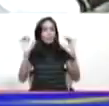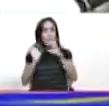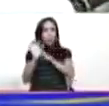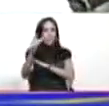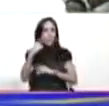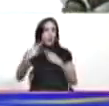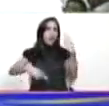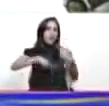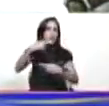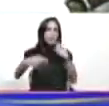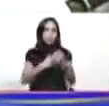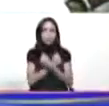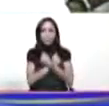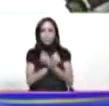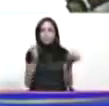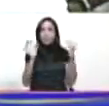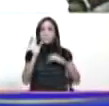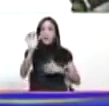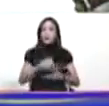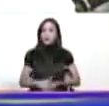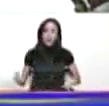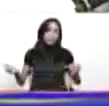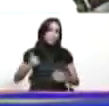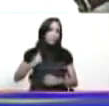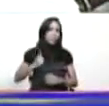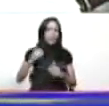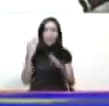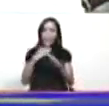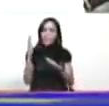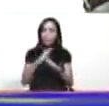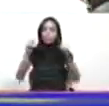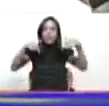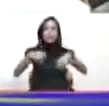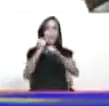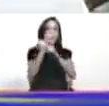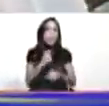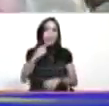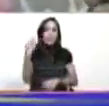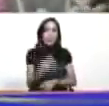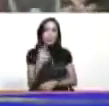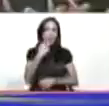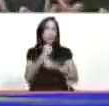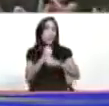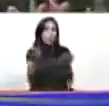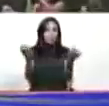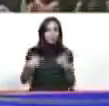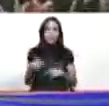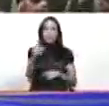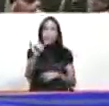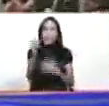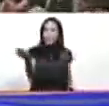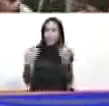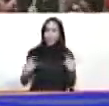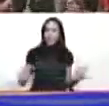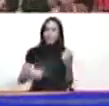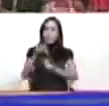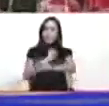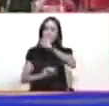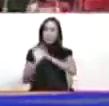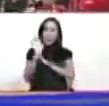la Revolución Bolivariana a cualquier costo. Aquí te espero, Mourão. Ven tú mismo, ¿oíste?